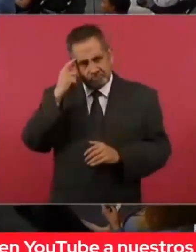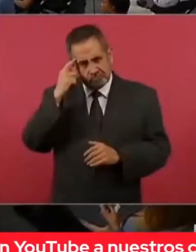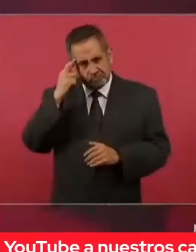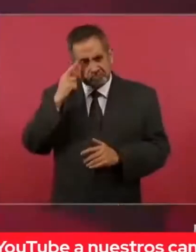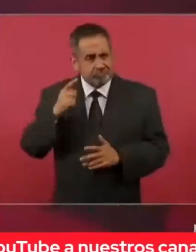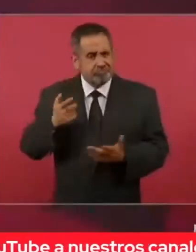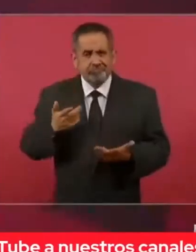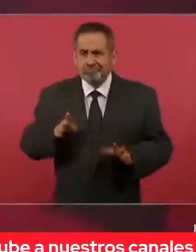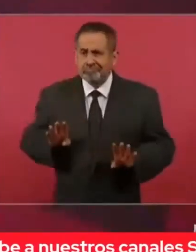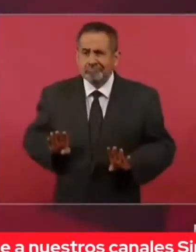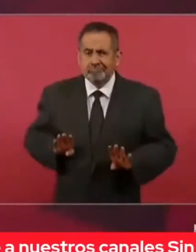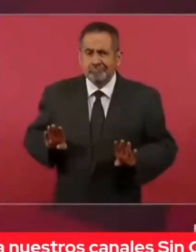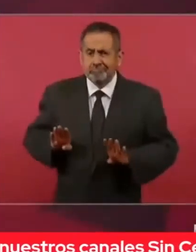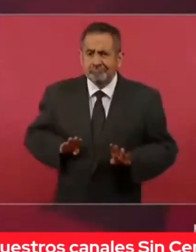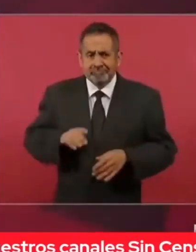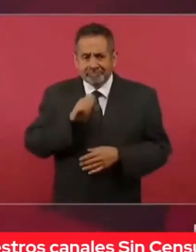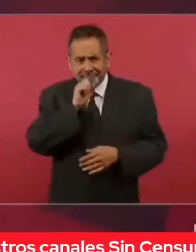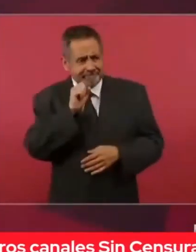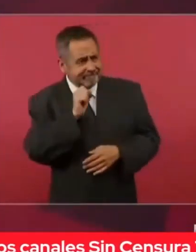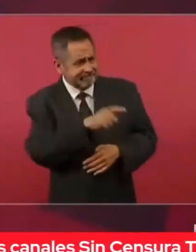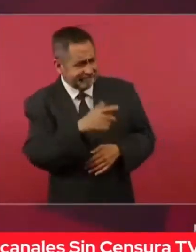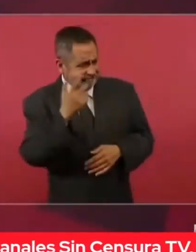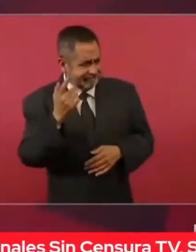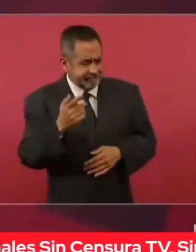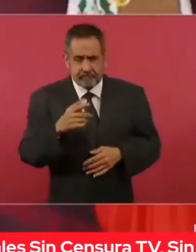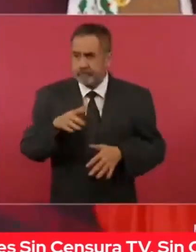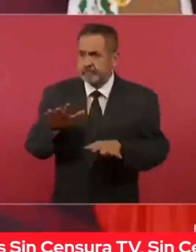beneficio de ellos mismos